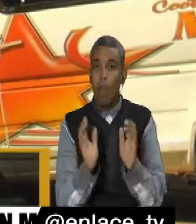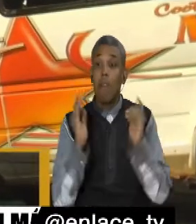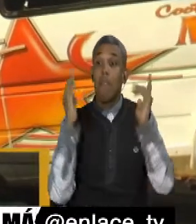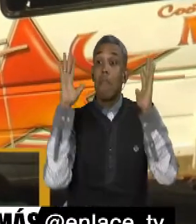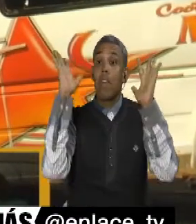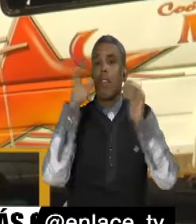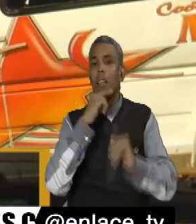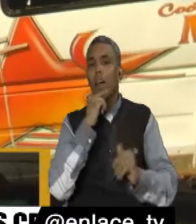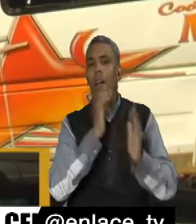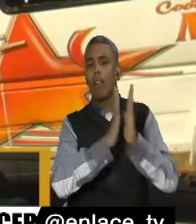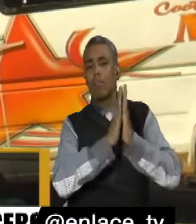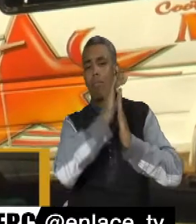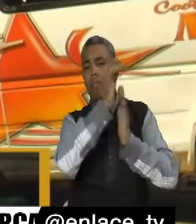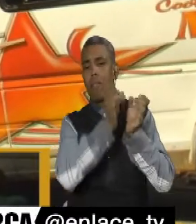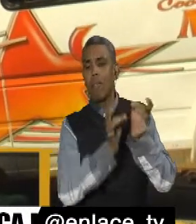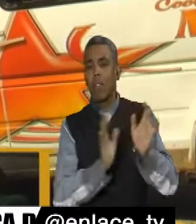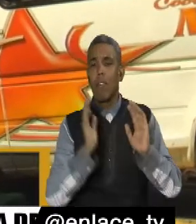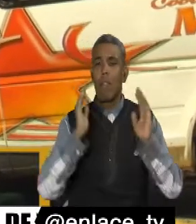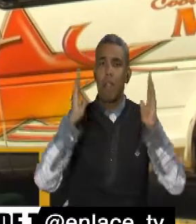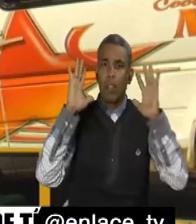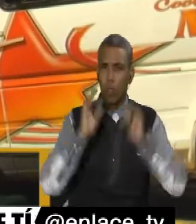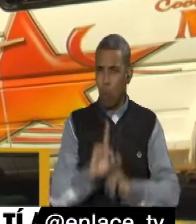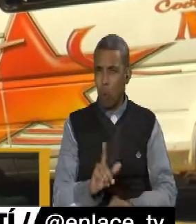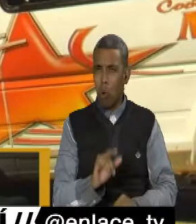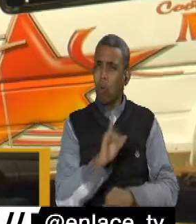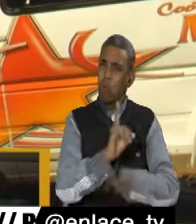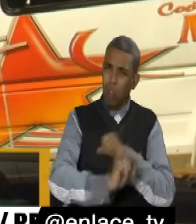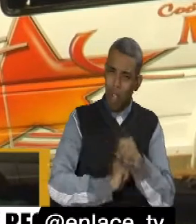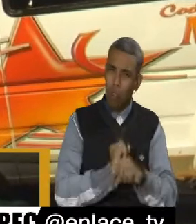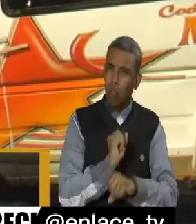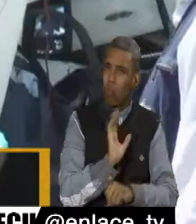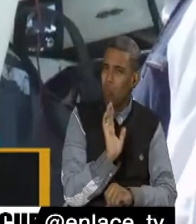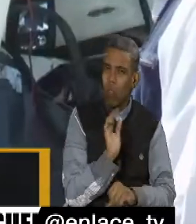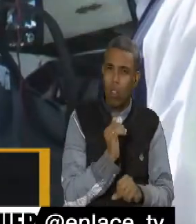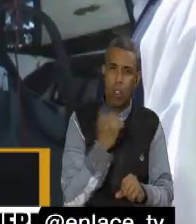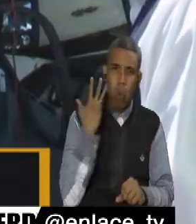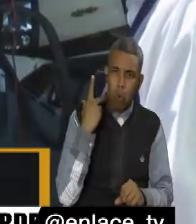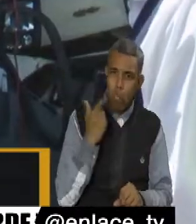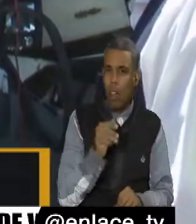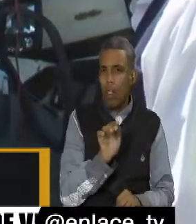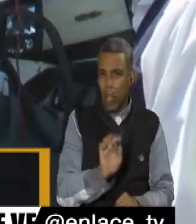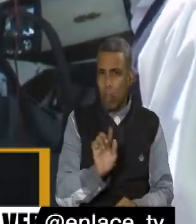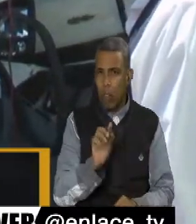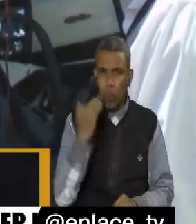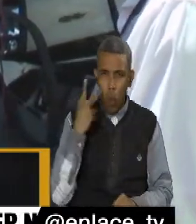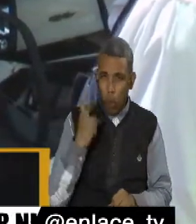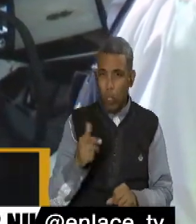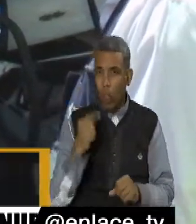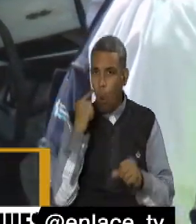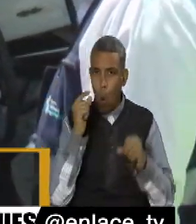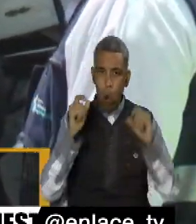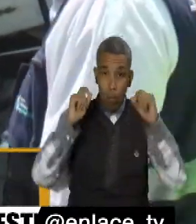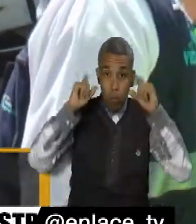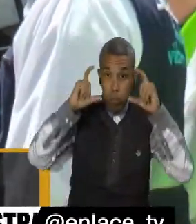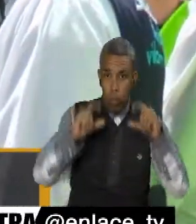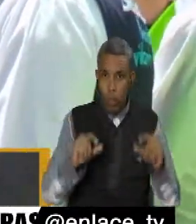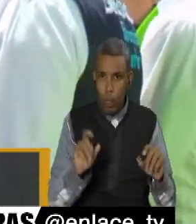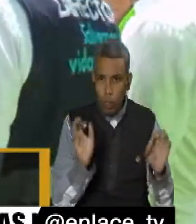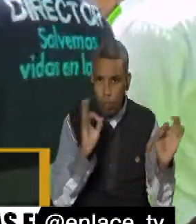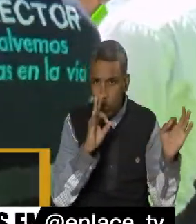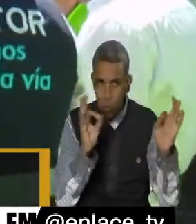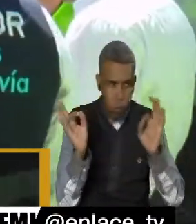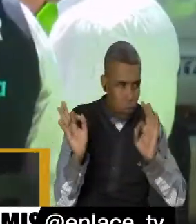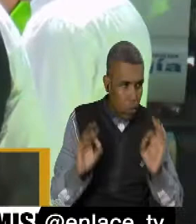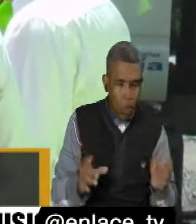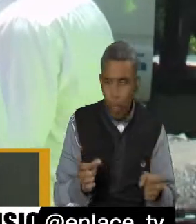y ancho del país y durante todos los días del año. Ese yo creo que es el mensaje. Nosotros desde la agencia obviamente buscaremos un acompañamiento a